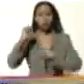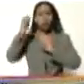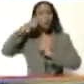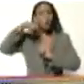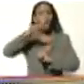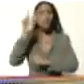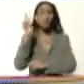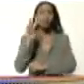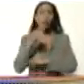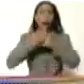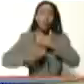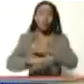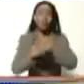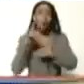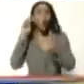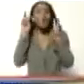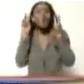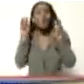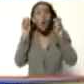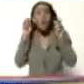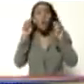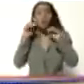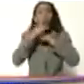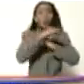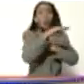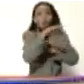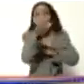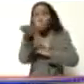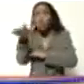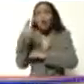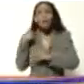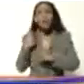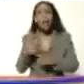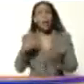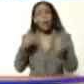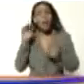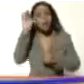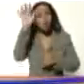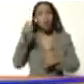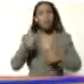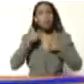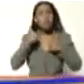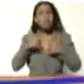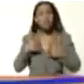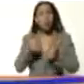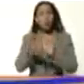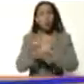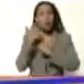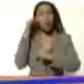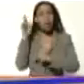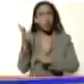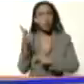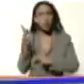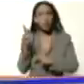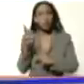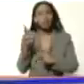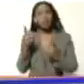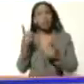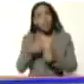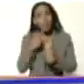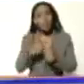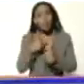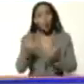avancemos hacia nuevos horizontes de prosperidad y bienestar bajo el principio sagrado de la